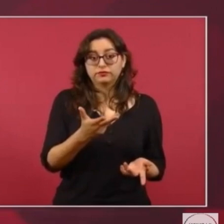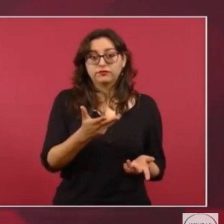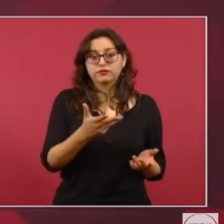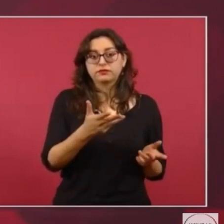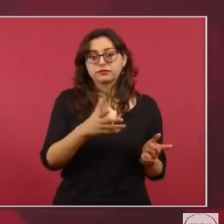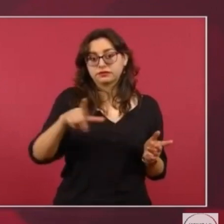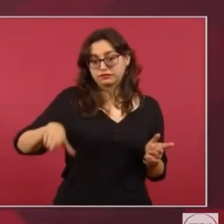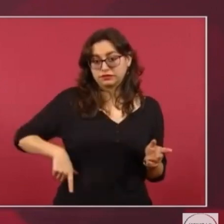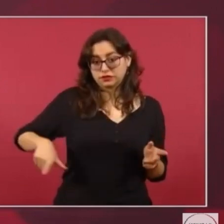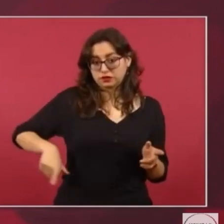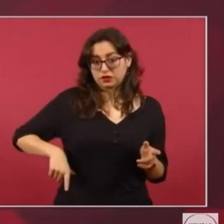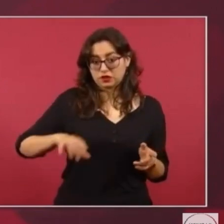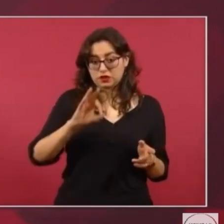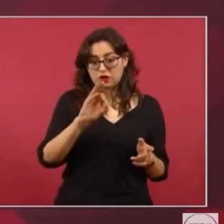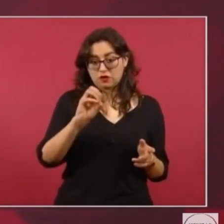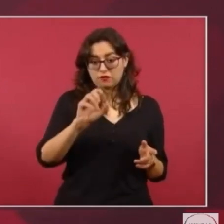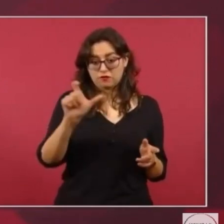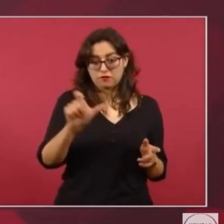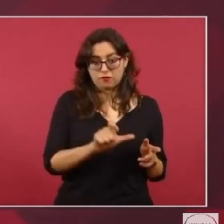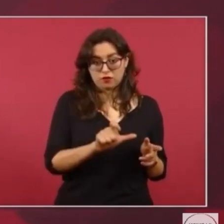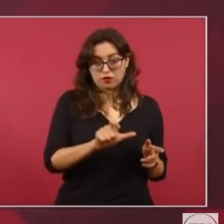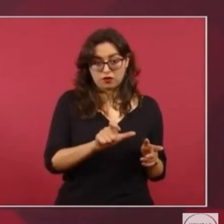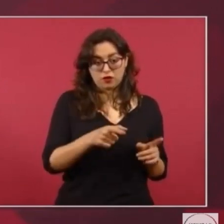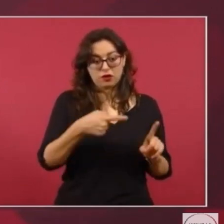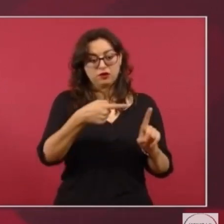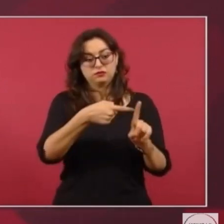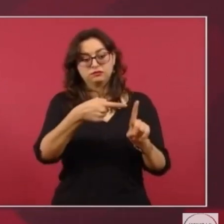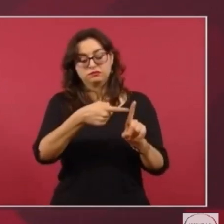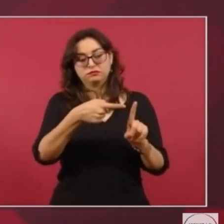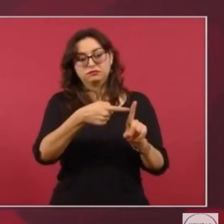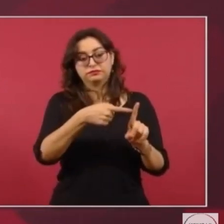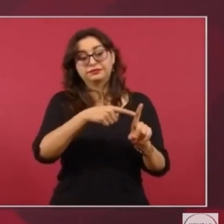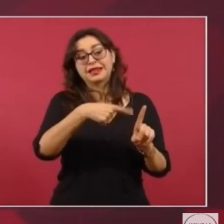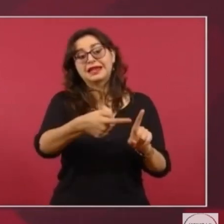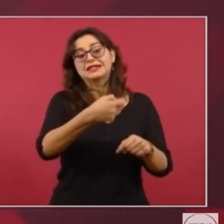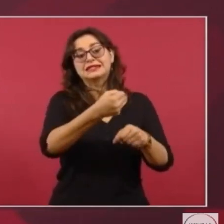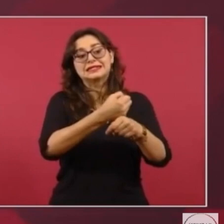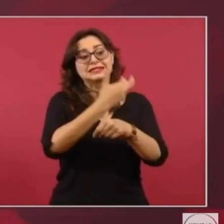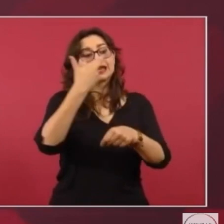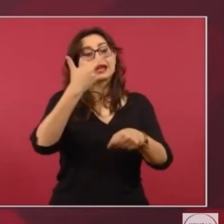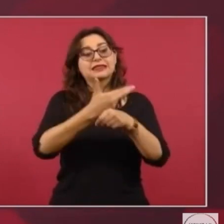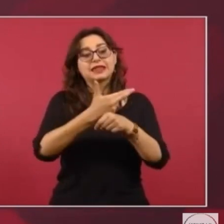uno que decía Pedro Cerizola,